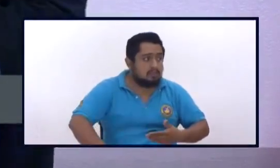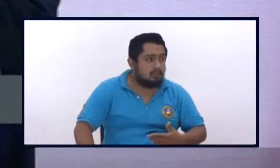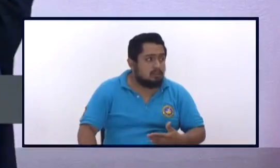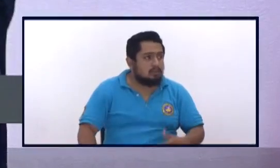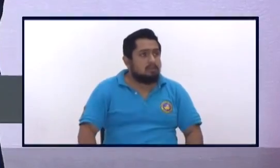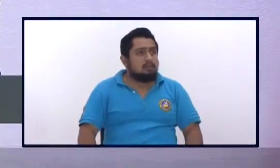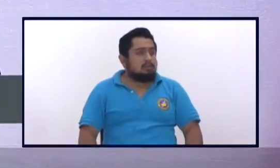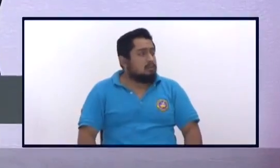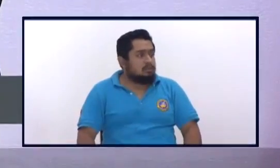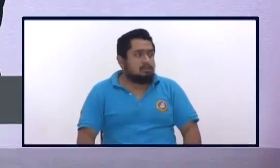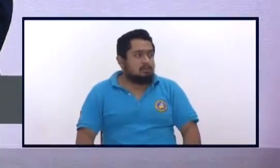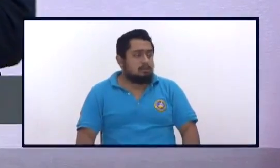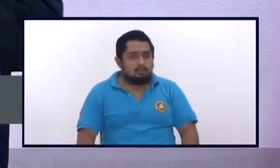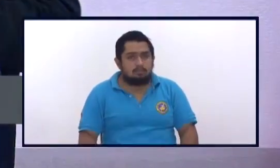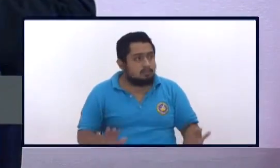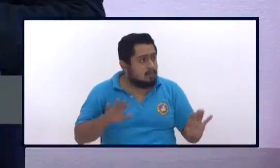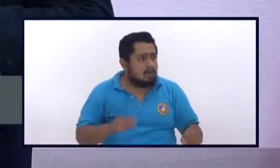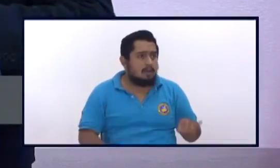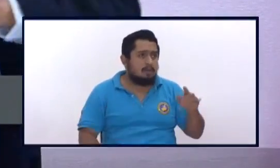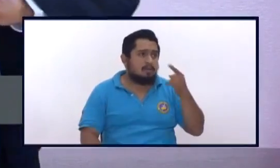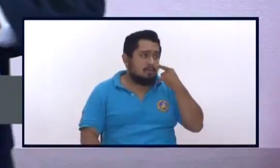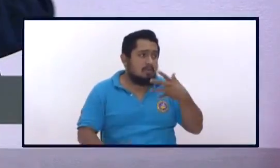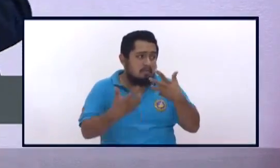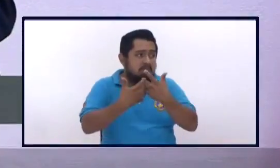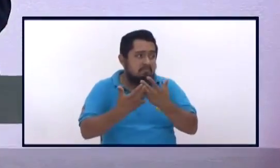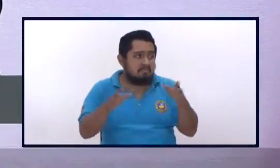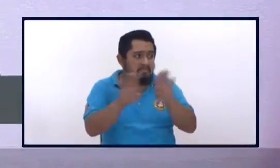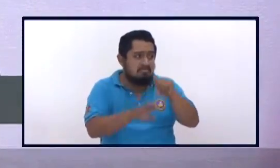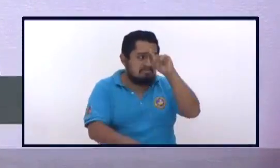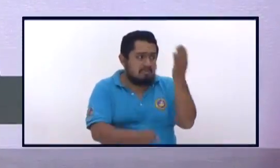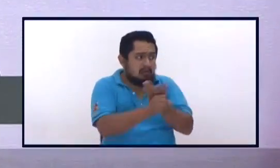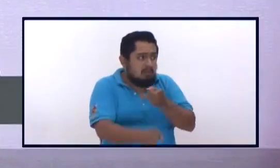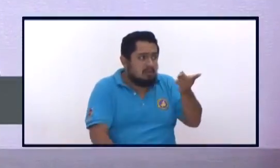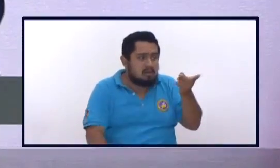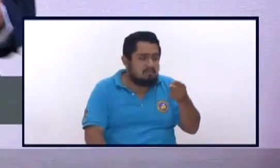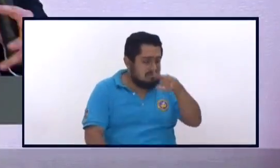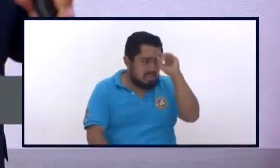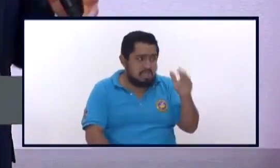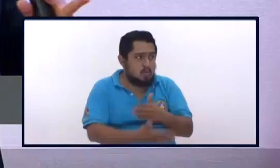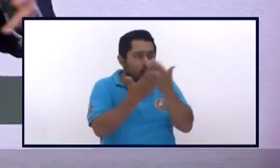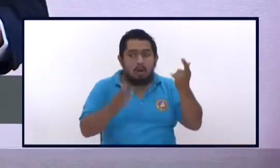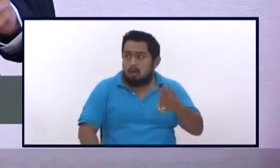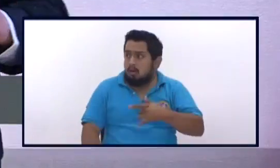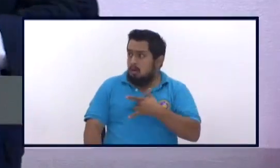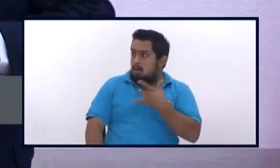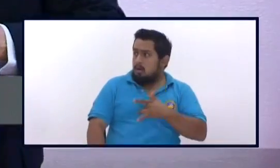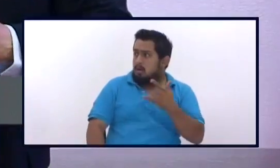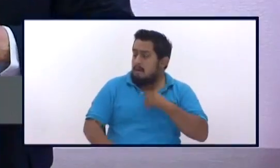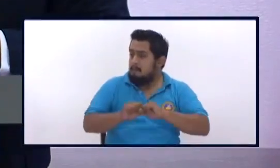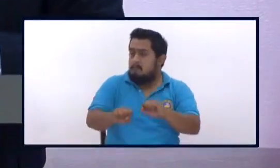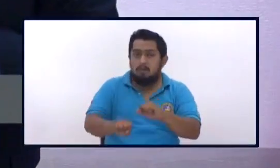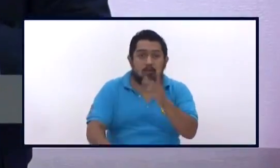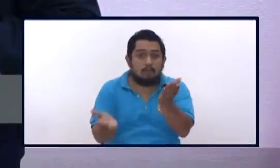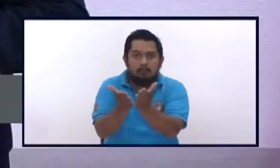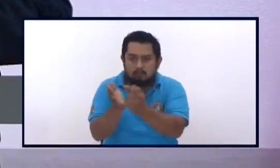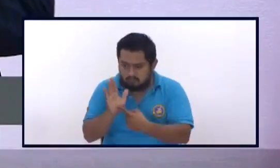mira parece bueno un poquito más light parece que van a hacer a la empresa no tenés trabajo parece que si no va a haber más trabajo y yo me voy a morir conmigo